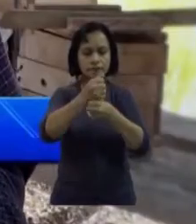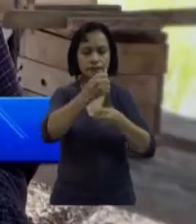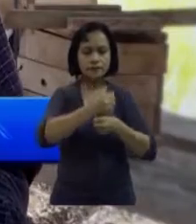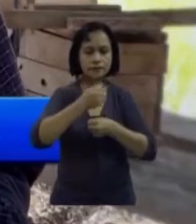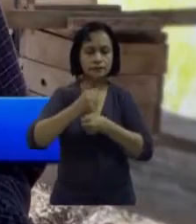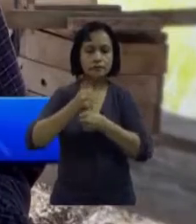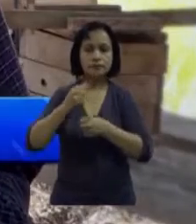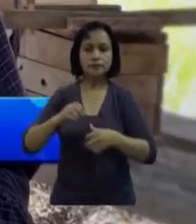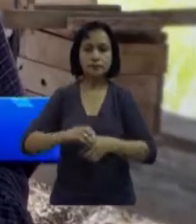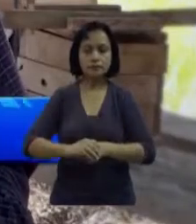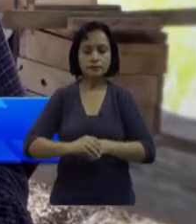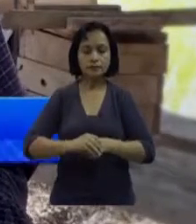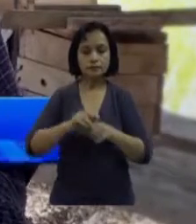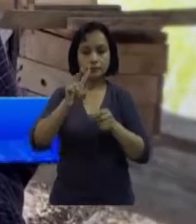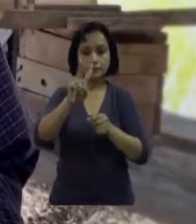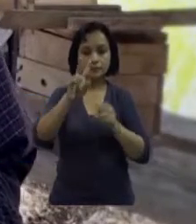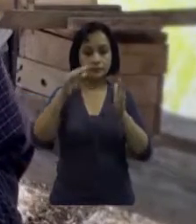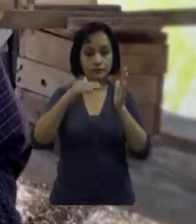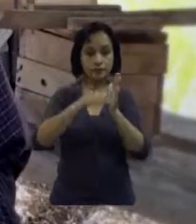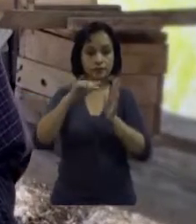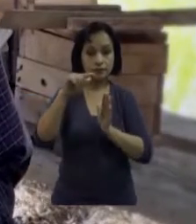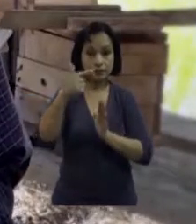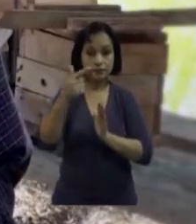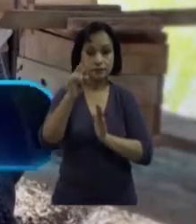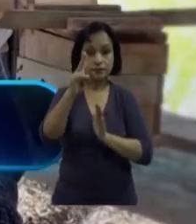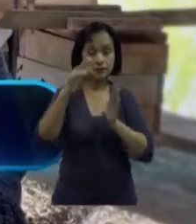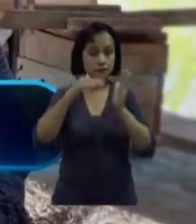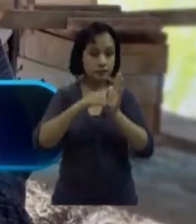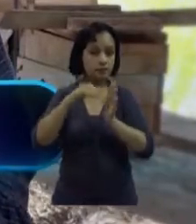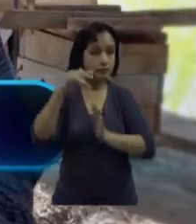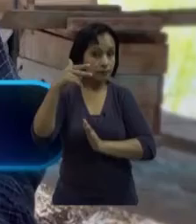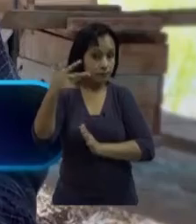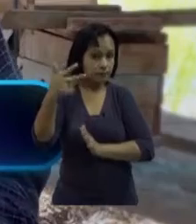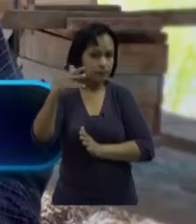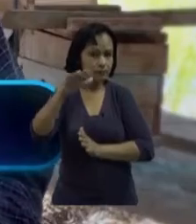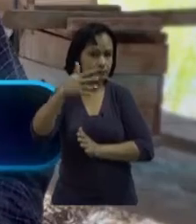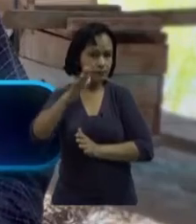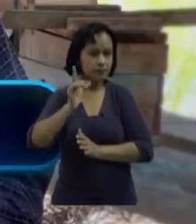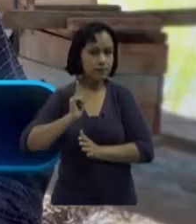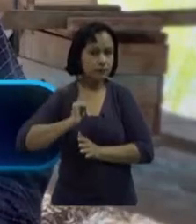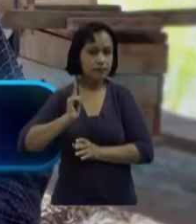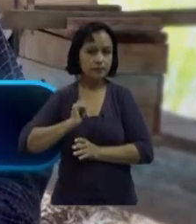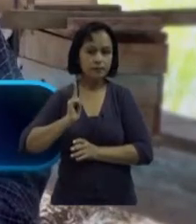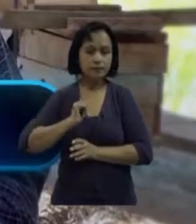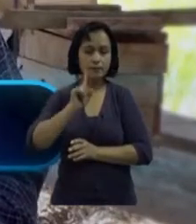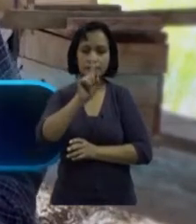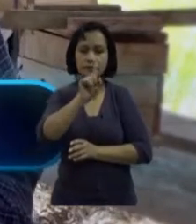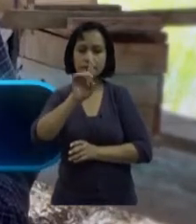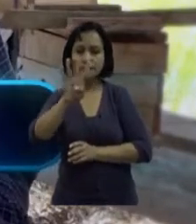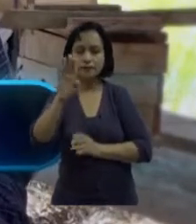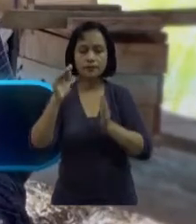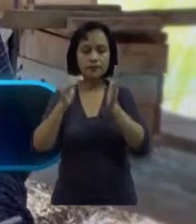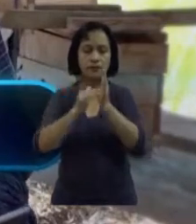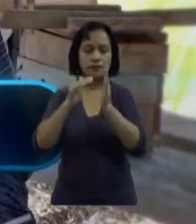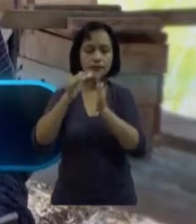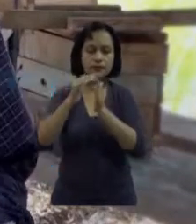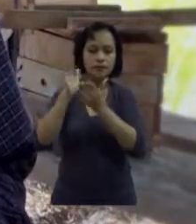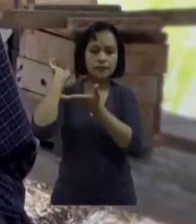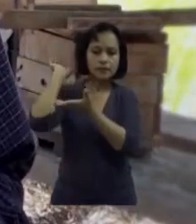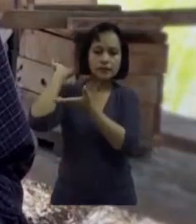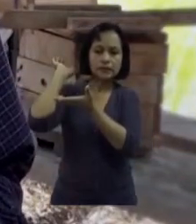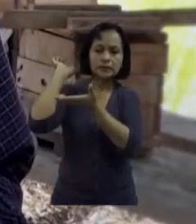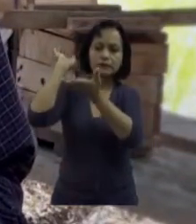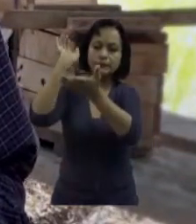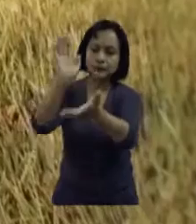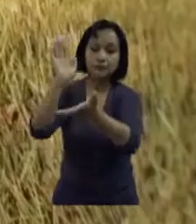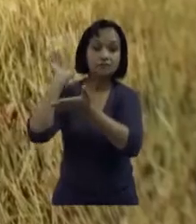mismos productores. Nosotros en el ciclo 2007-2008, teníamos alrededor de 14 millones